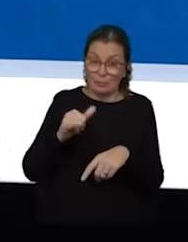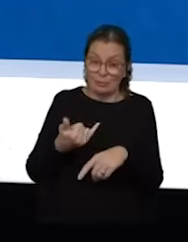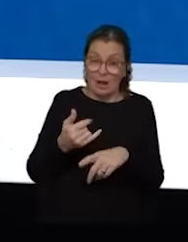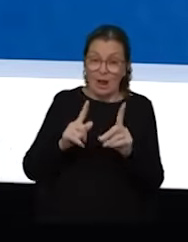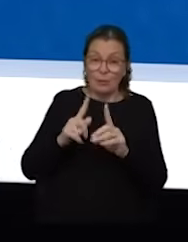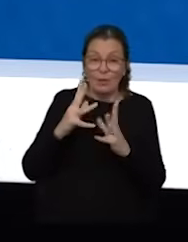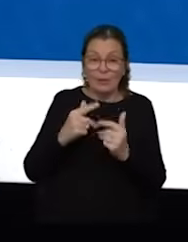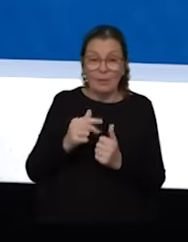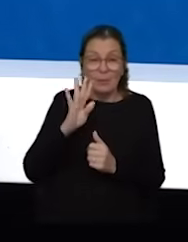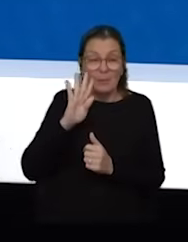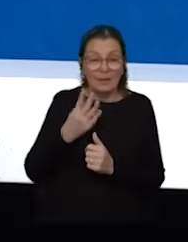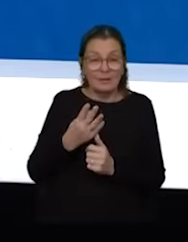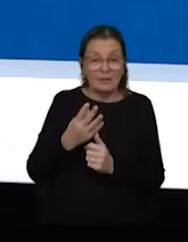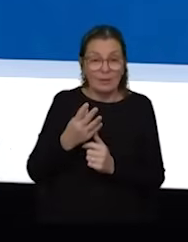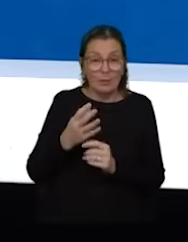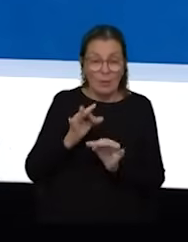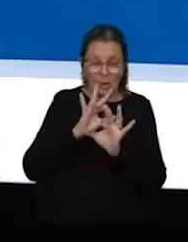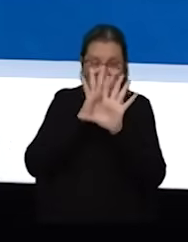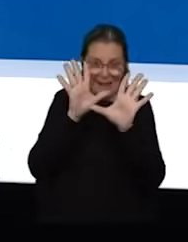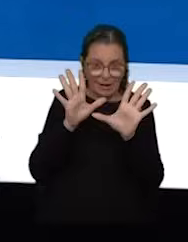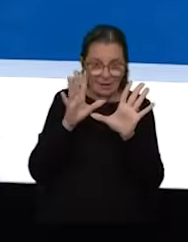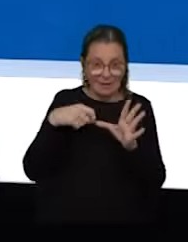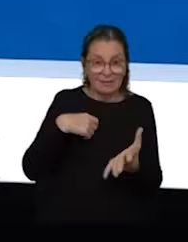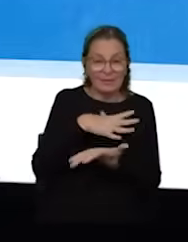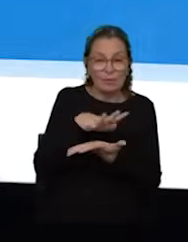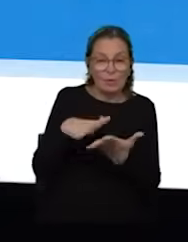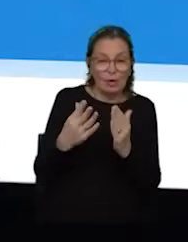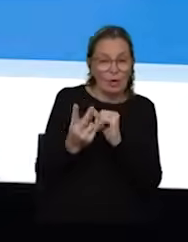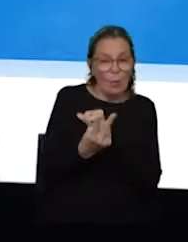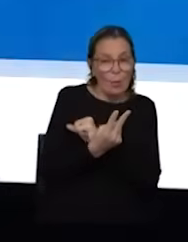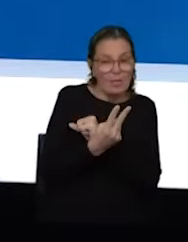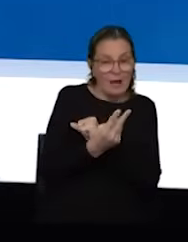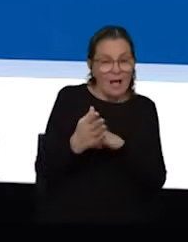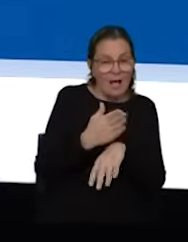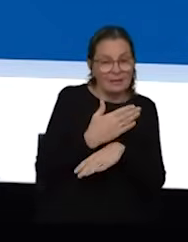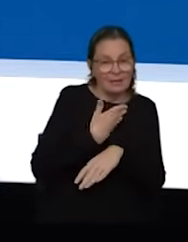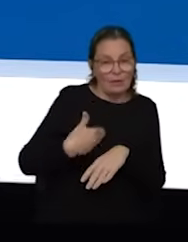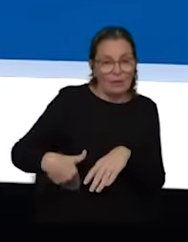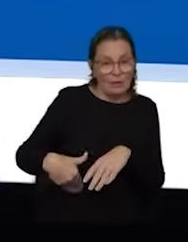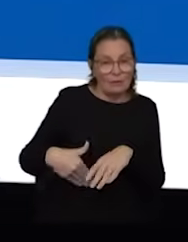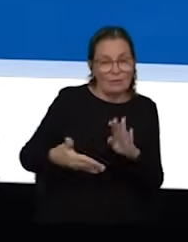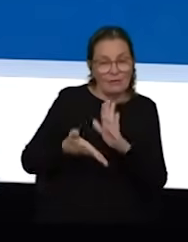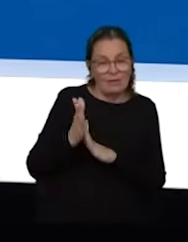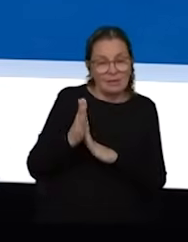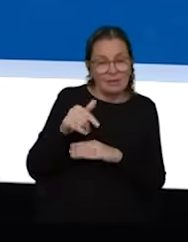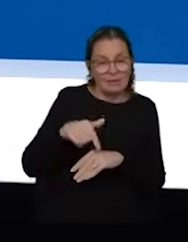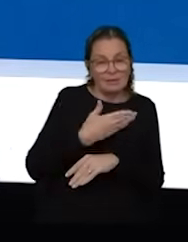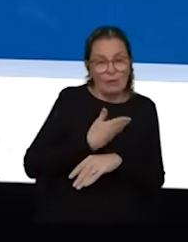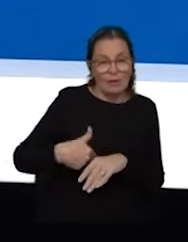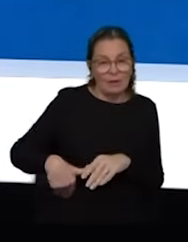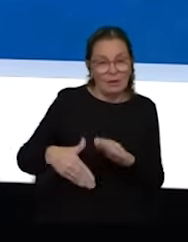alguna forma cristalizar esta situación y blindar antes de que el gobierno sea porque vuelvo a decir Este es un gobierno en